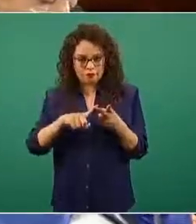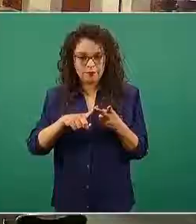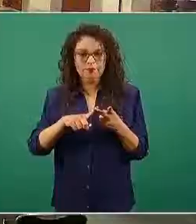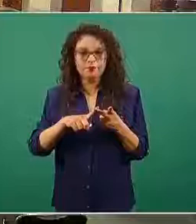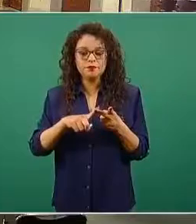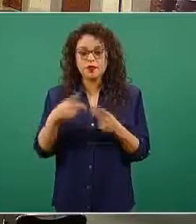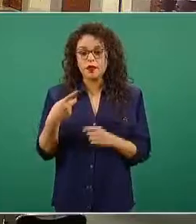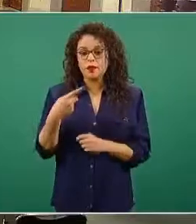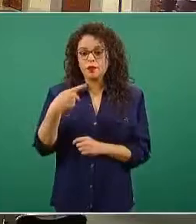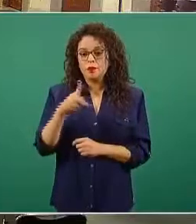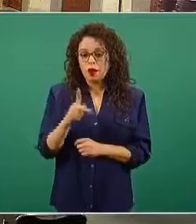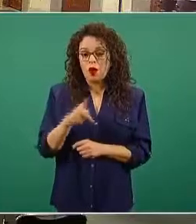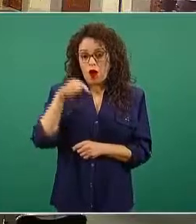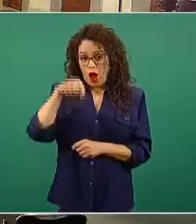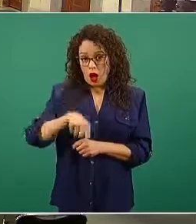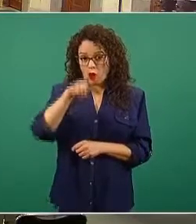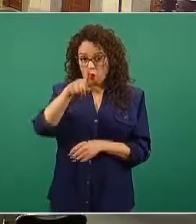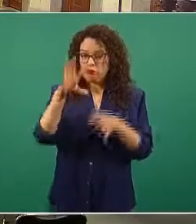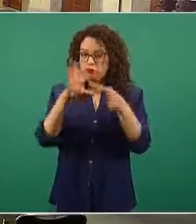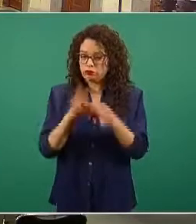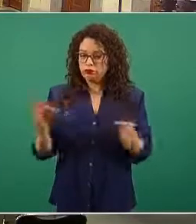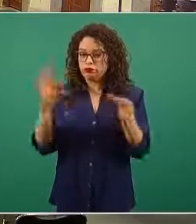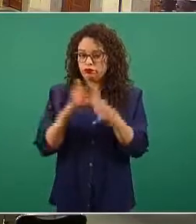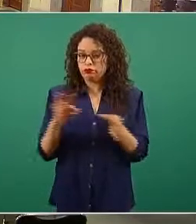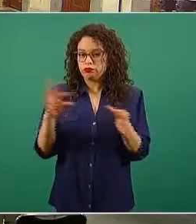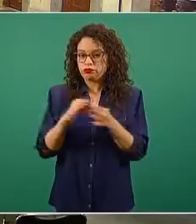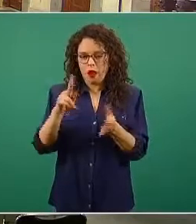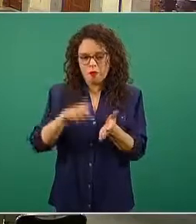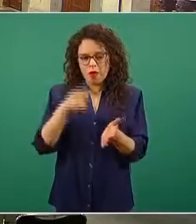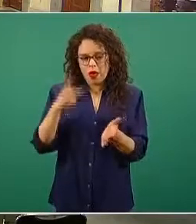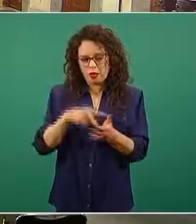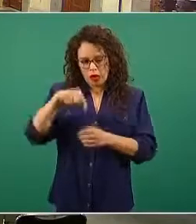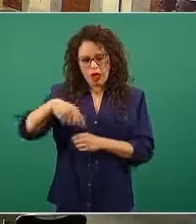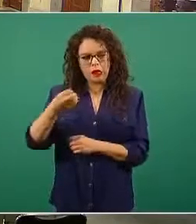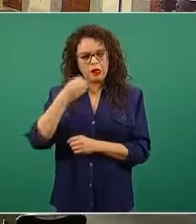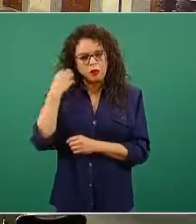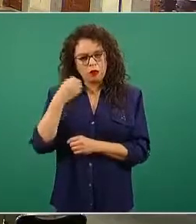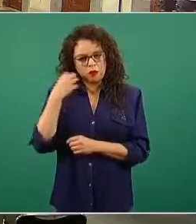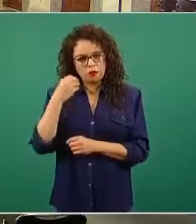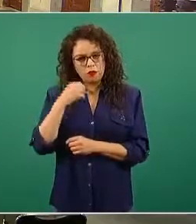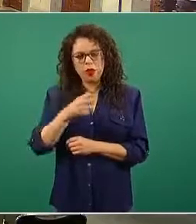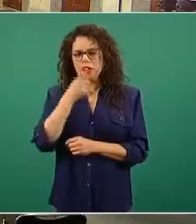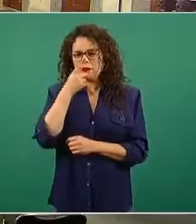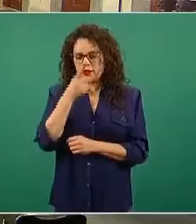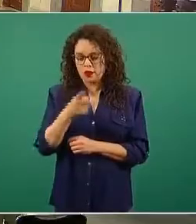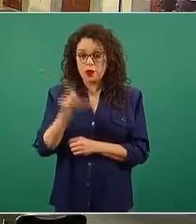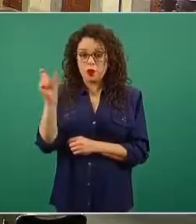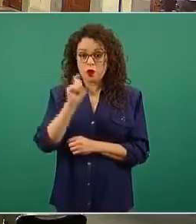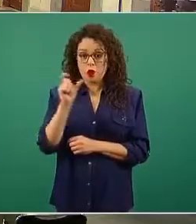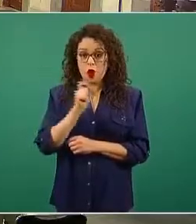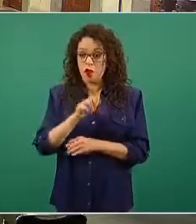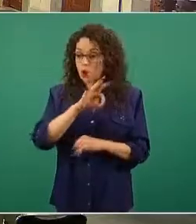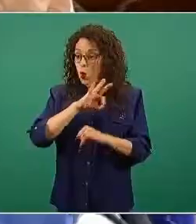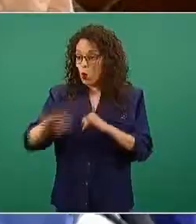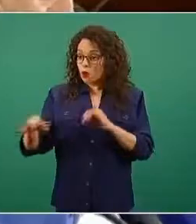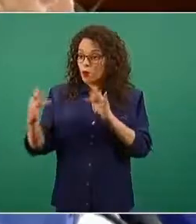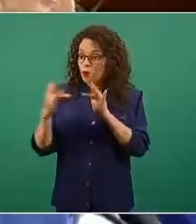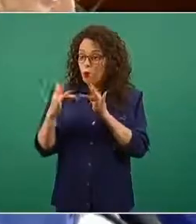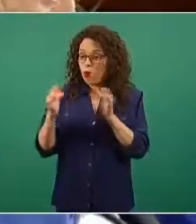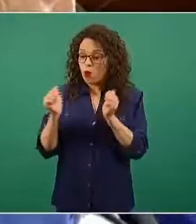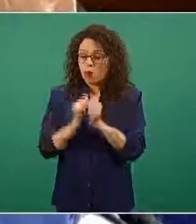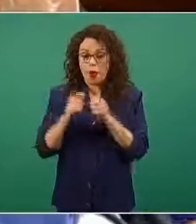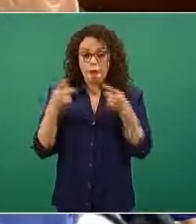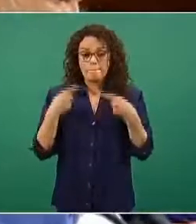técnicos que usted aquí nos ha explicado de forma reiterada, a partir de que se tiene el último contacto con la